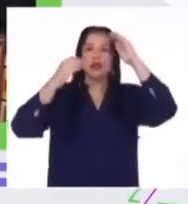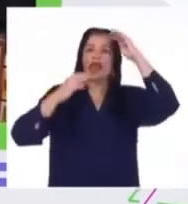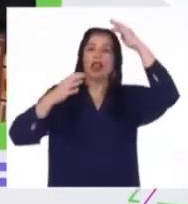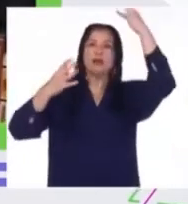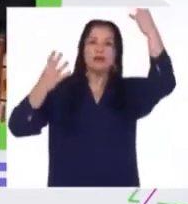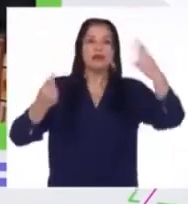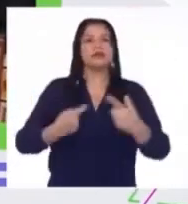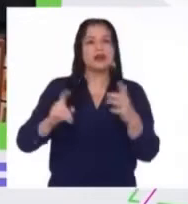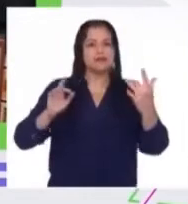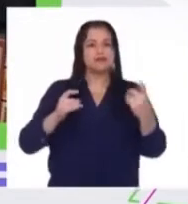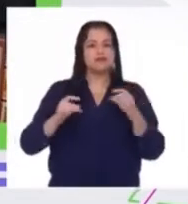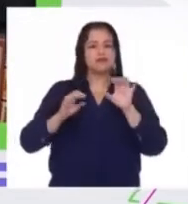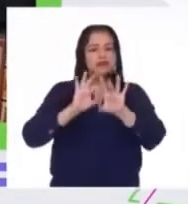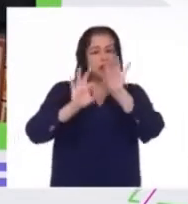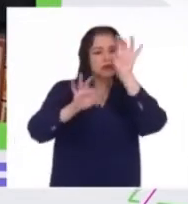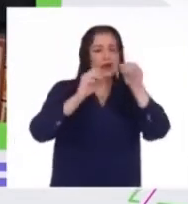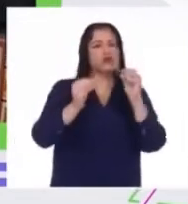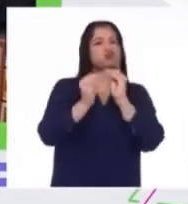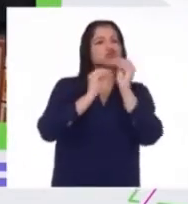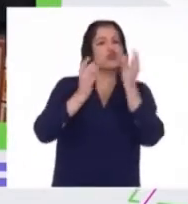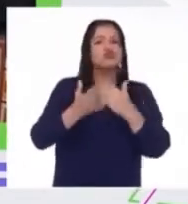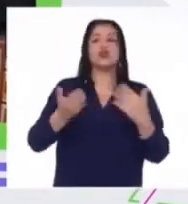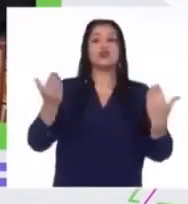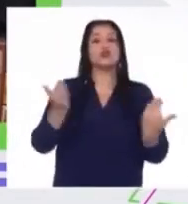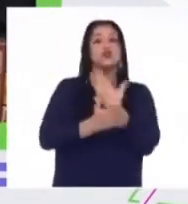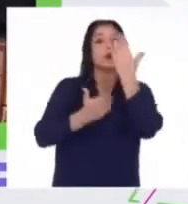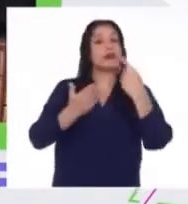han encontrado soluciones nuevas e